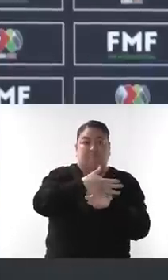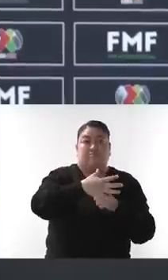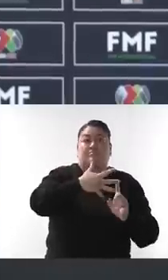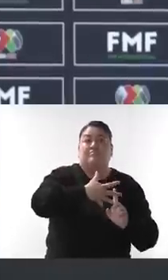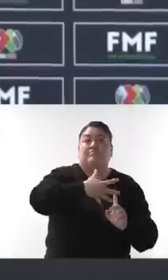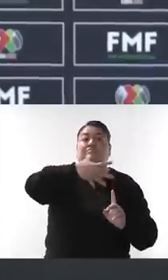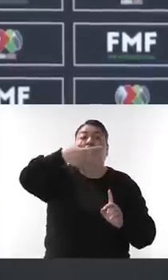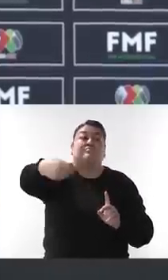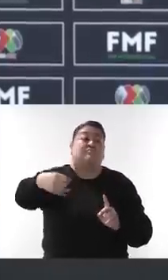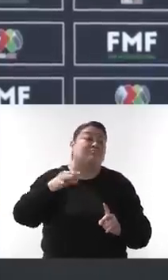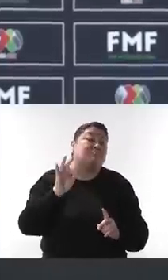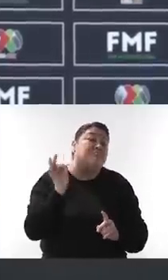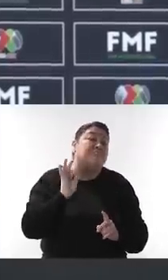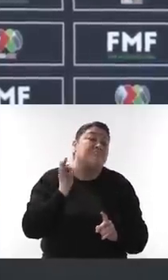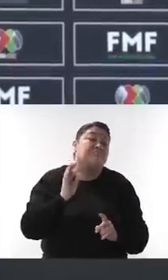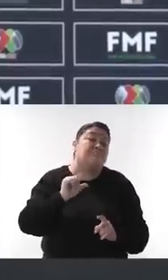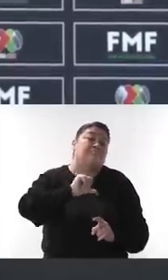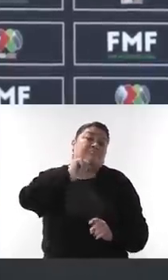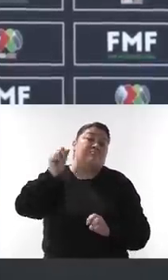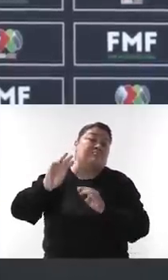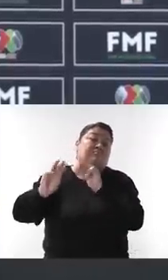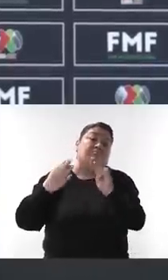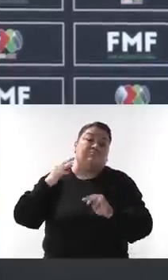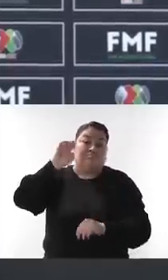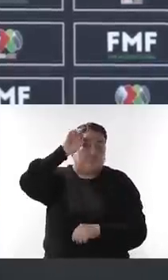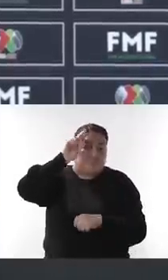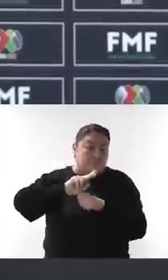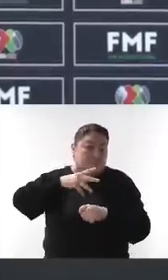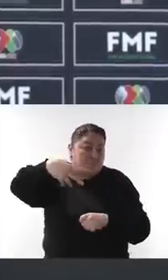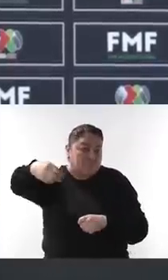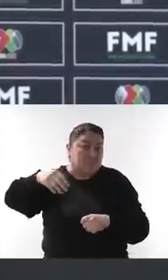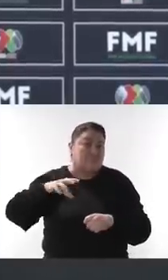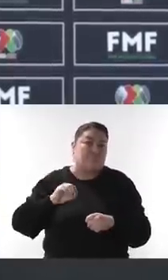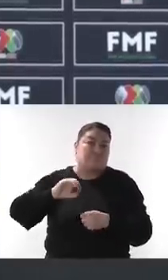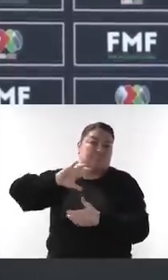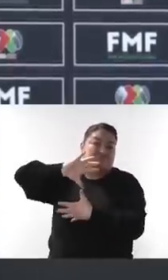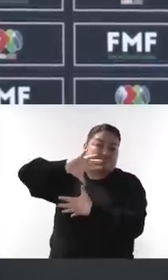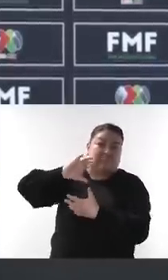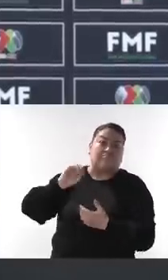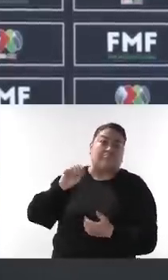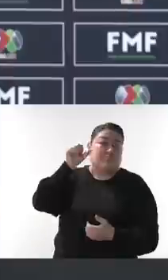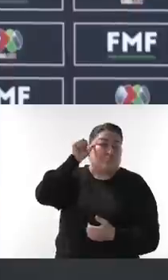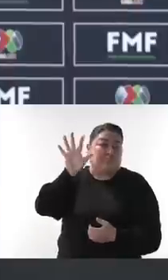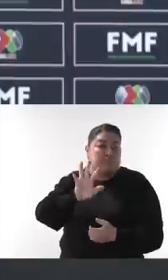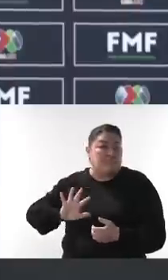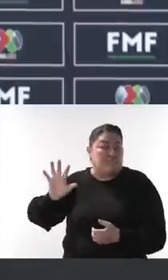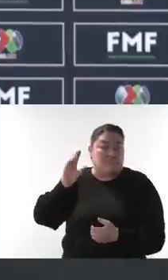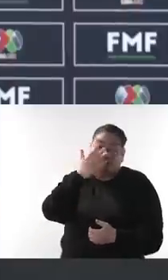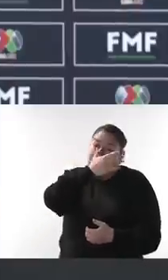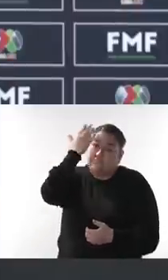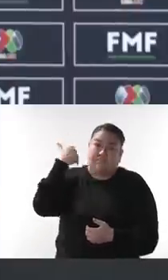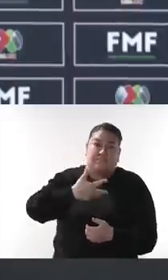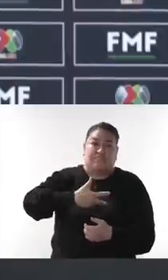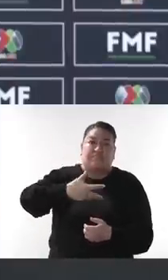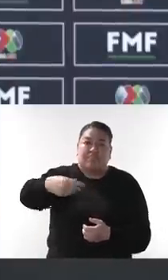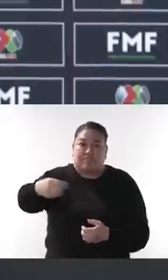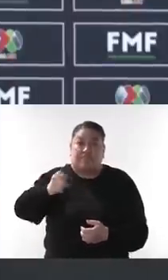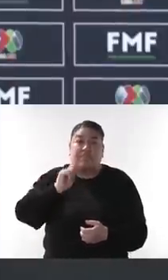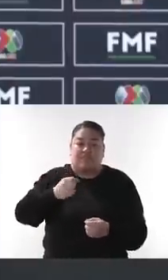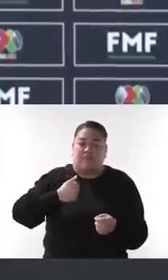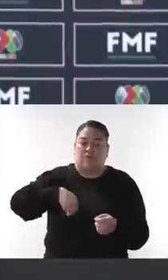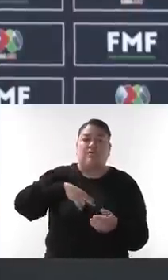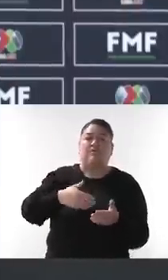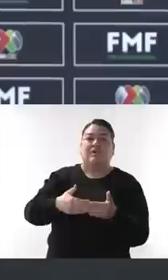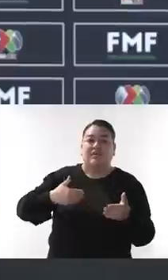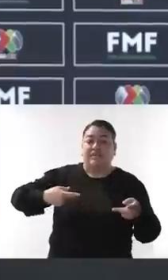utilizable el día de mañana para mundiales en Europa o en Sudamérica o en Asia, donde sea, hemos trabajado con